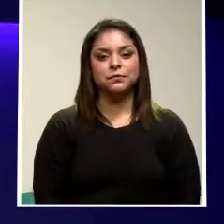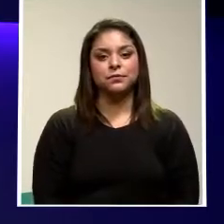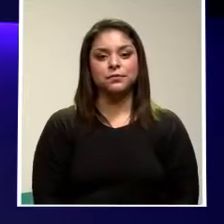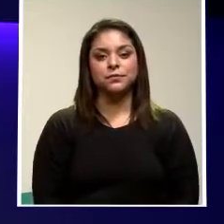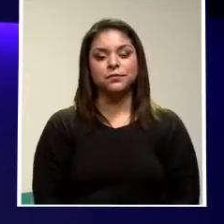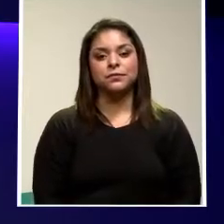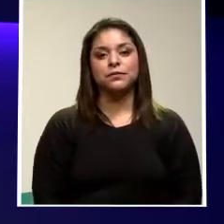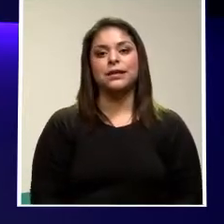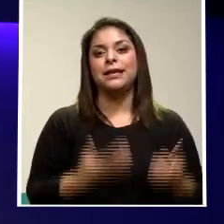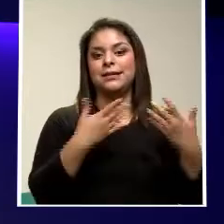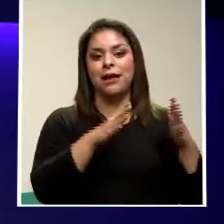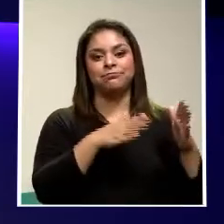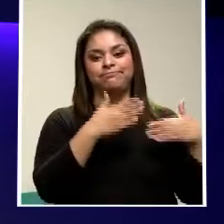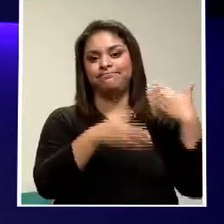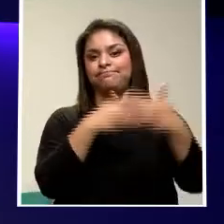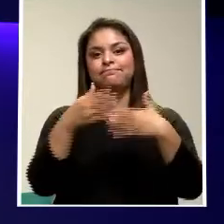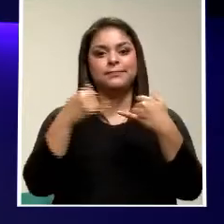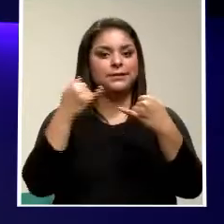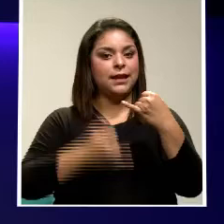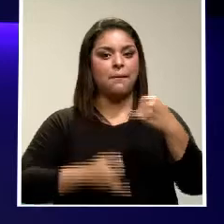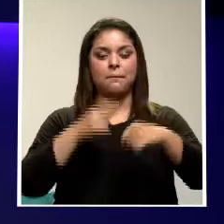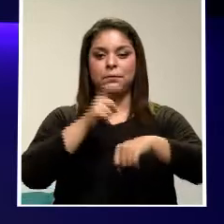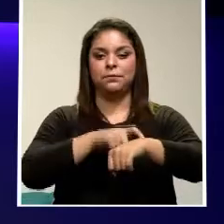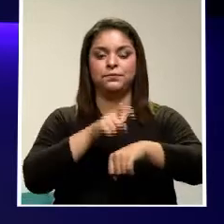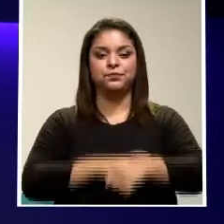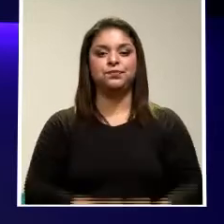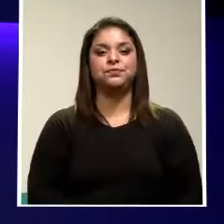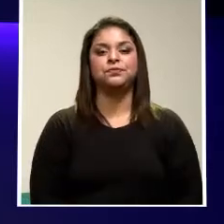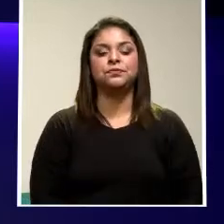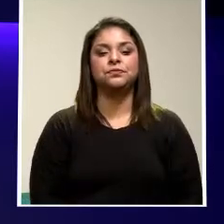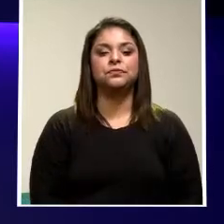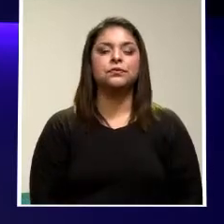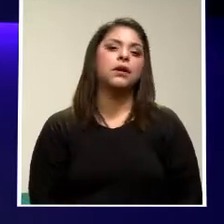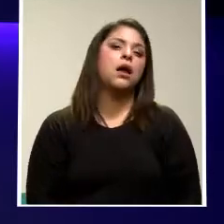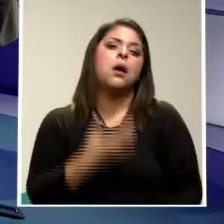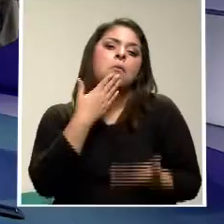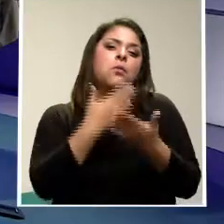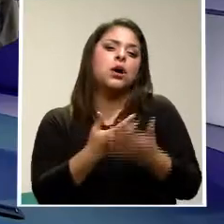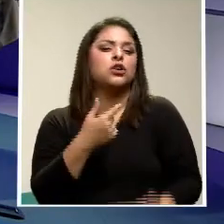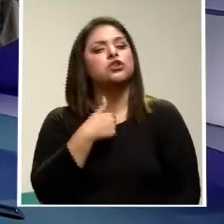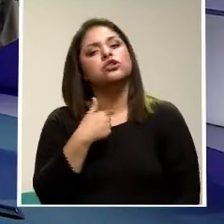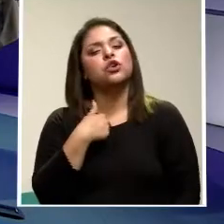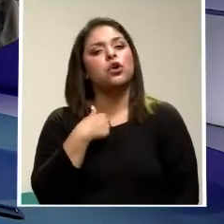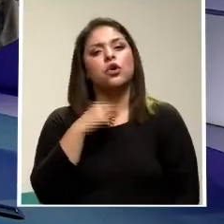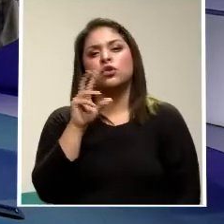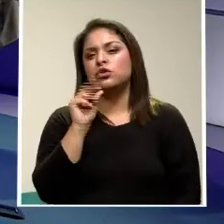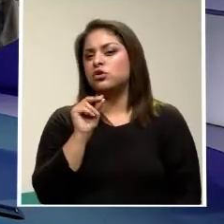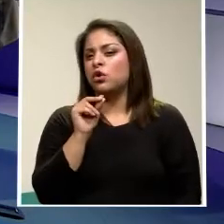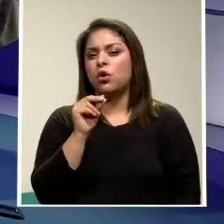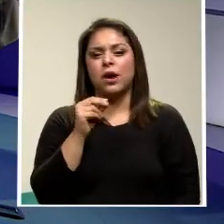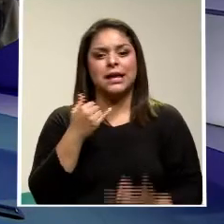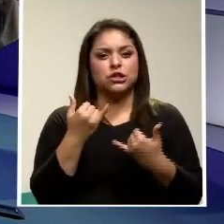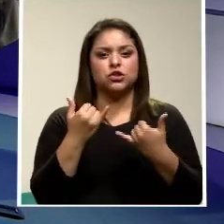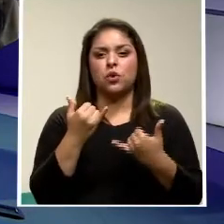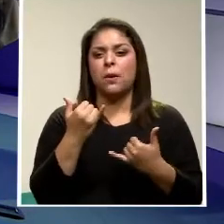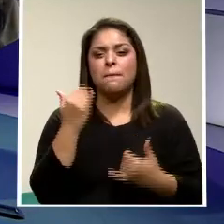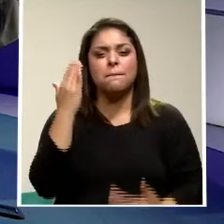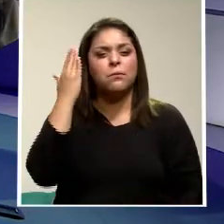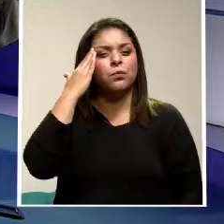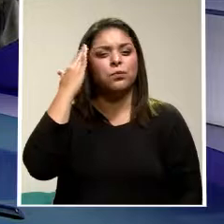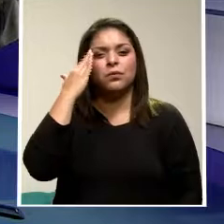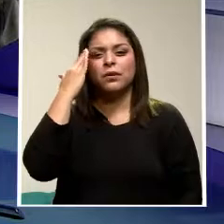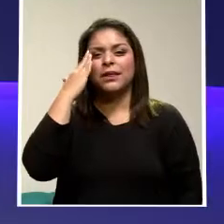ha pasado el tiempo? ¿Cómo veo la literatura? No estoy muy al tanto de la actualidad literaria ni de Costa Rica, ni